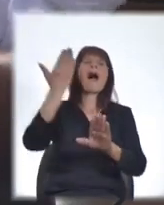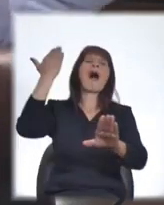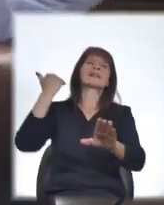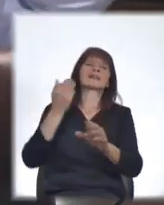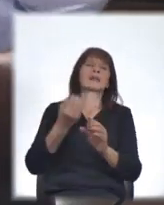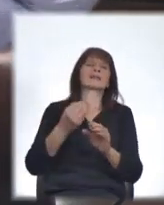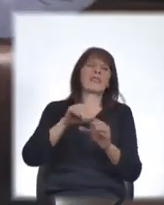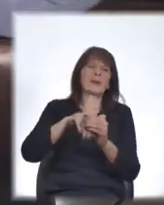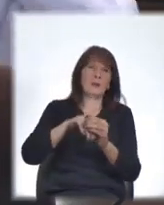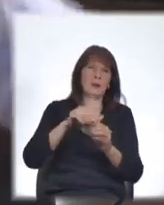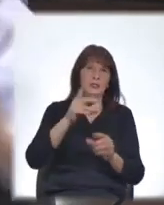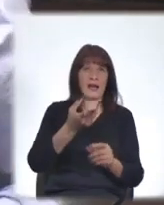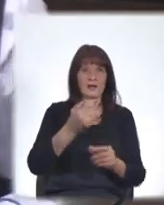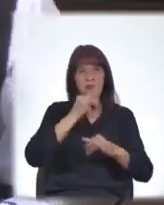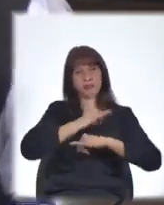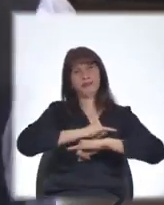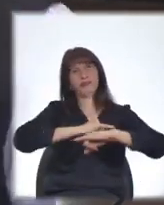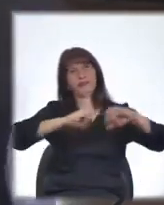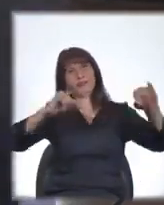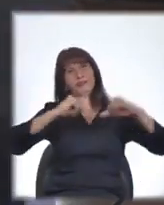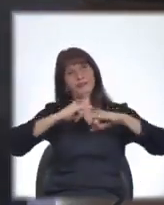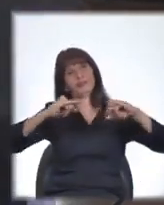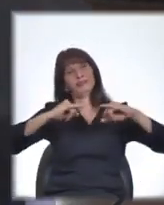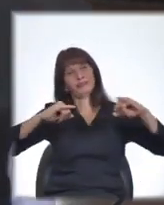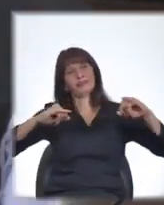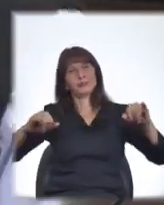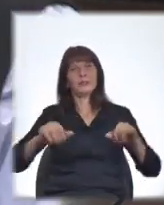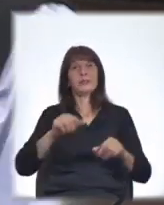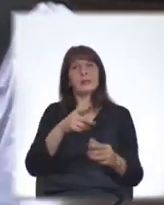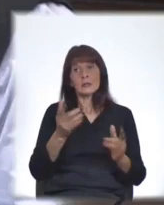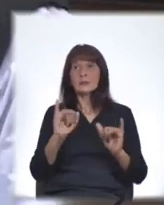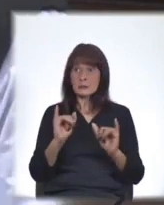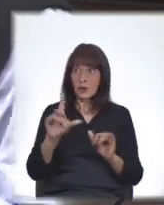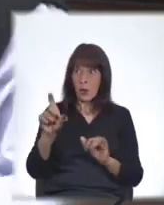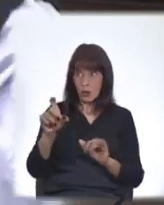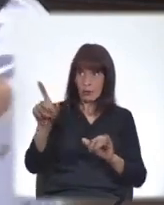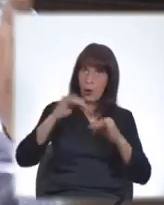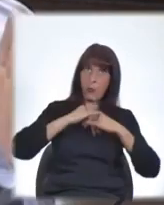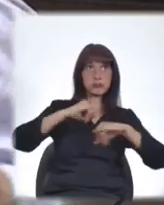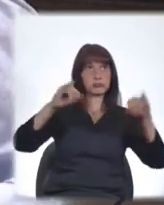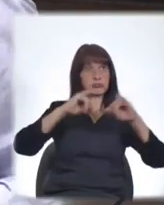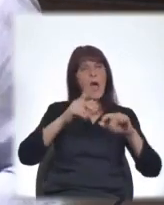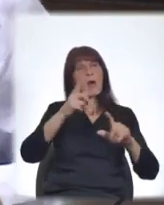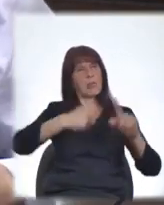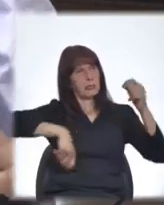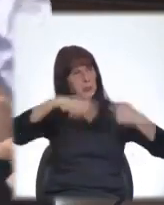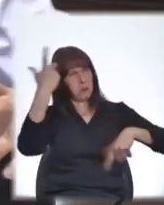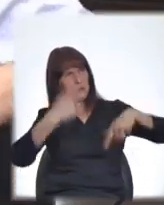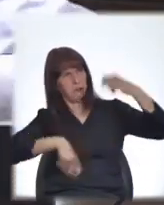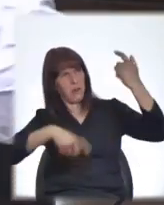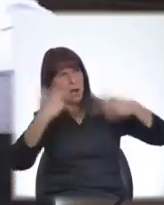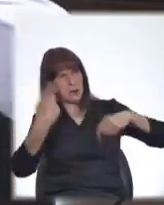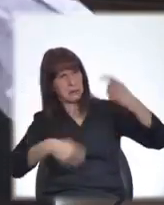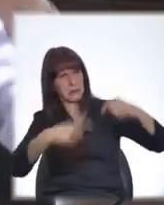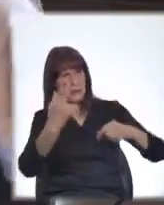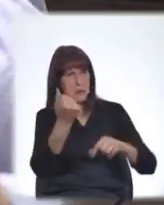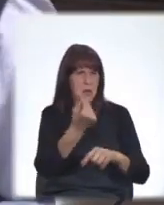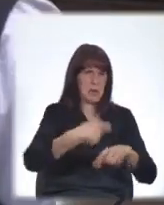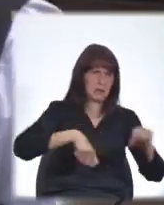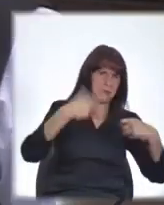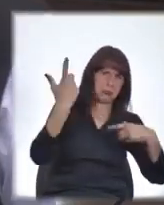muchos éxitos en la campaña electoral, por supuesto que los tuvo, del despilfarro, del